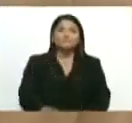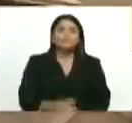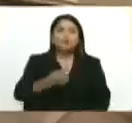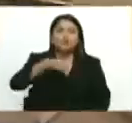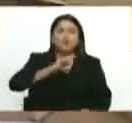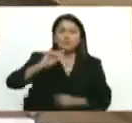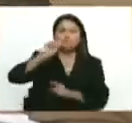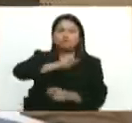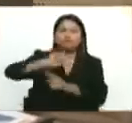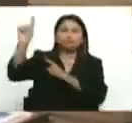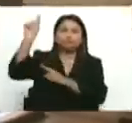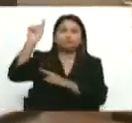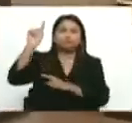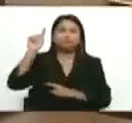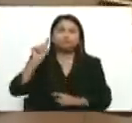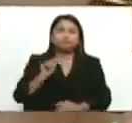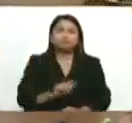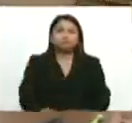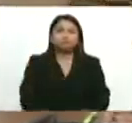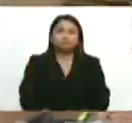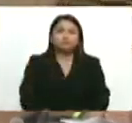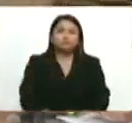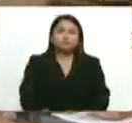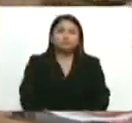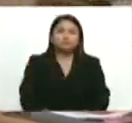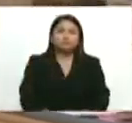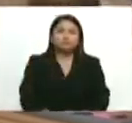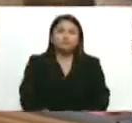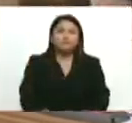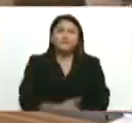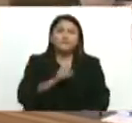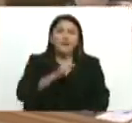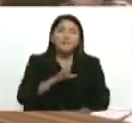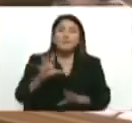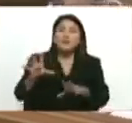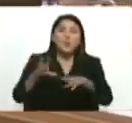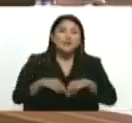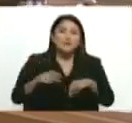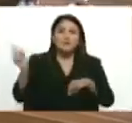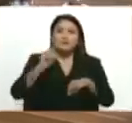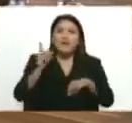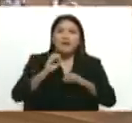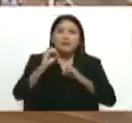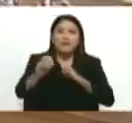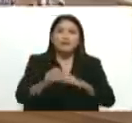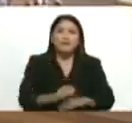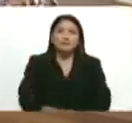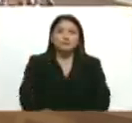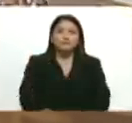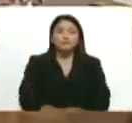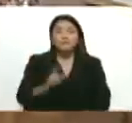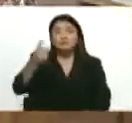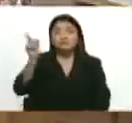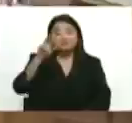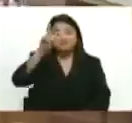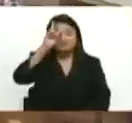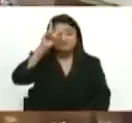más contundente respuesta y el más profundo repudio, aun cuando sea una muestra de imbecilidad